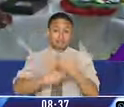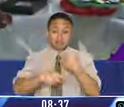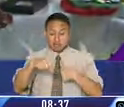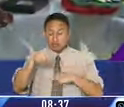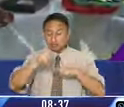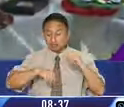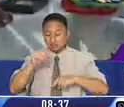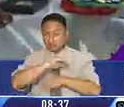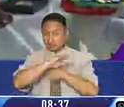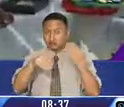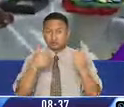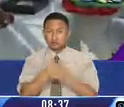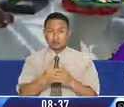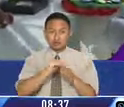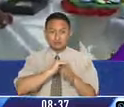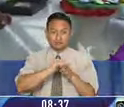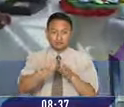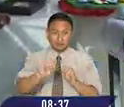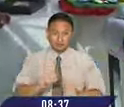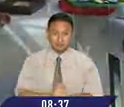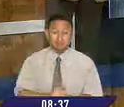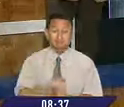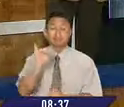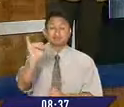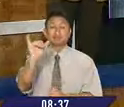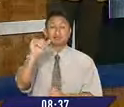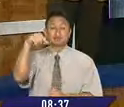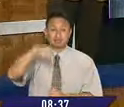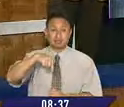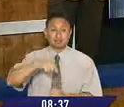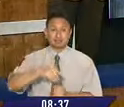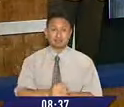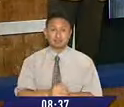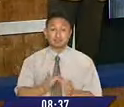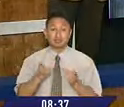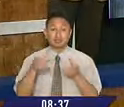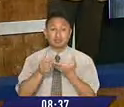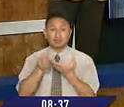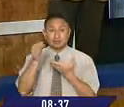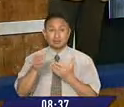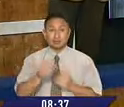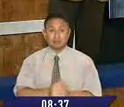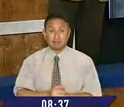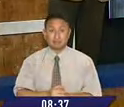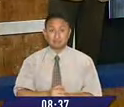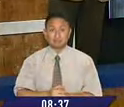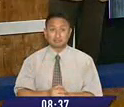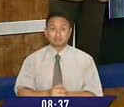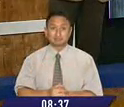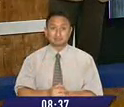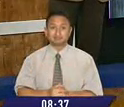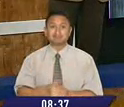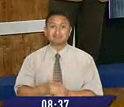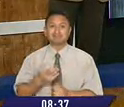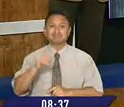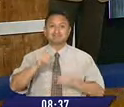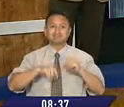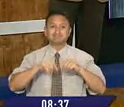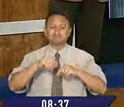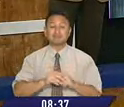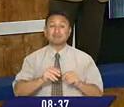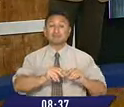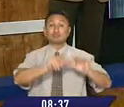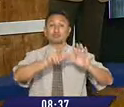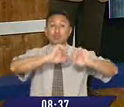amigos, todos cordialmente invitados este sábado aquí al Centro de Comercio del Comité del Pueblo. Muy chévere. Sofi y Robert, esta es la información, 8 de la mañana,